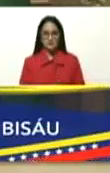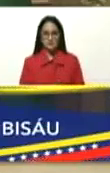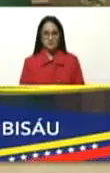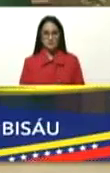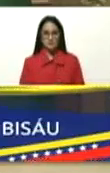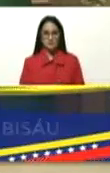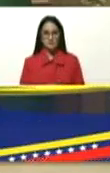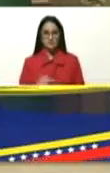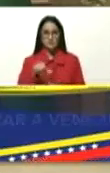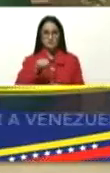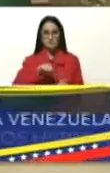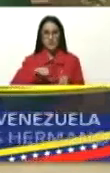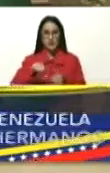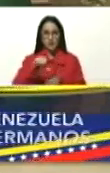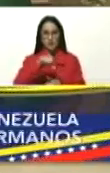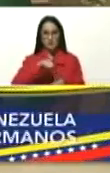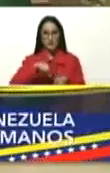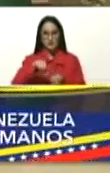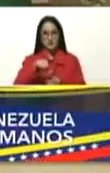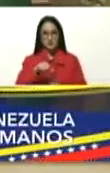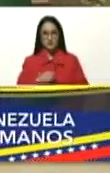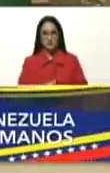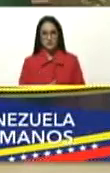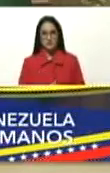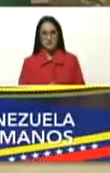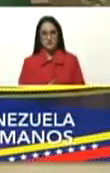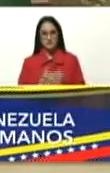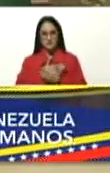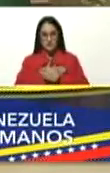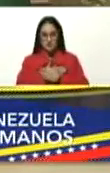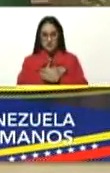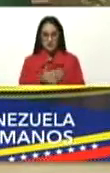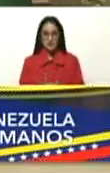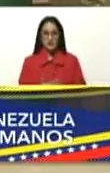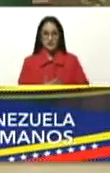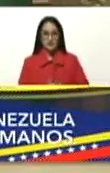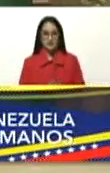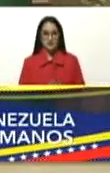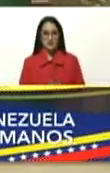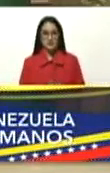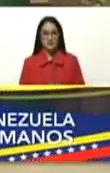en la cooperación, en la solidaridad,